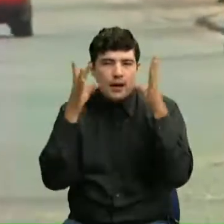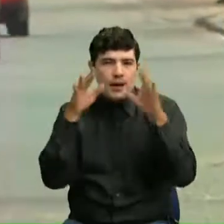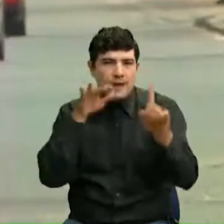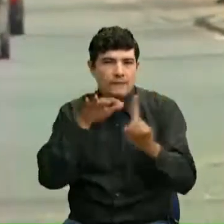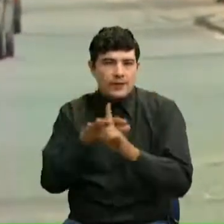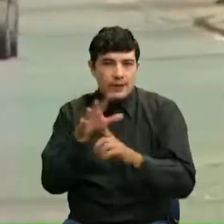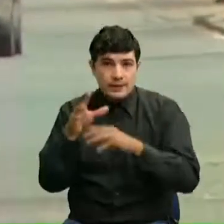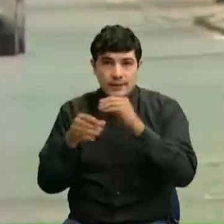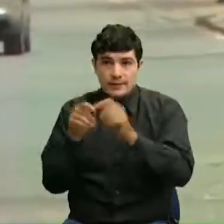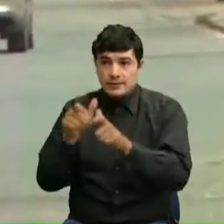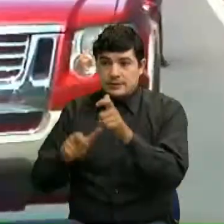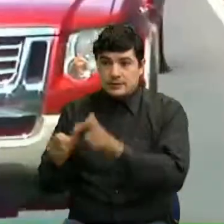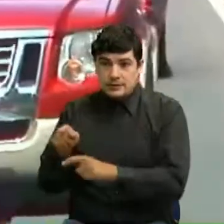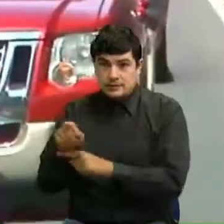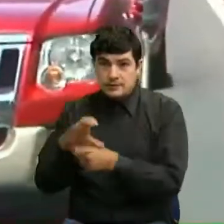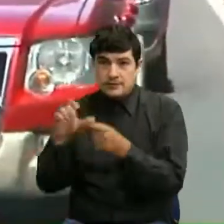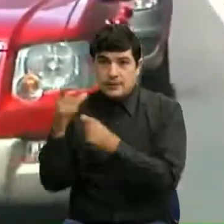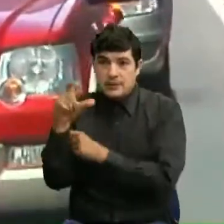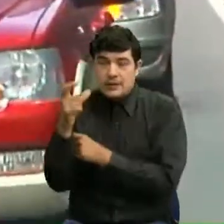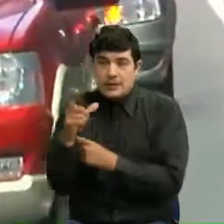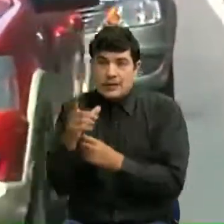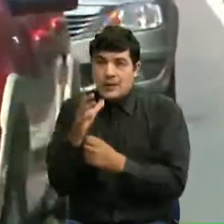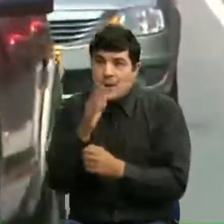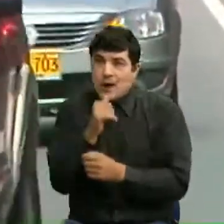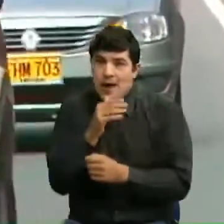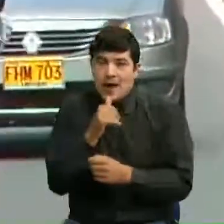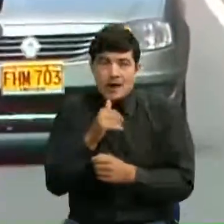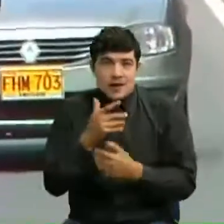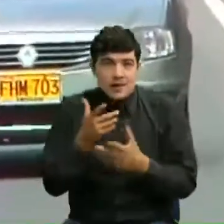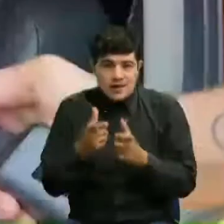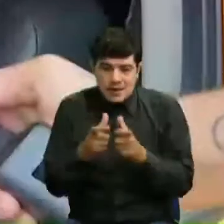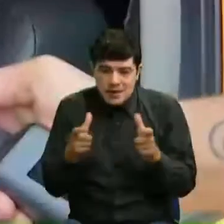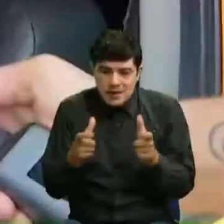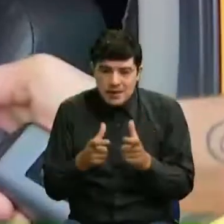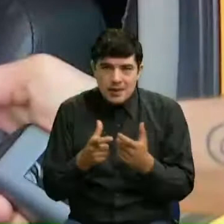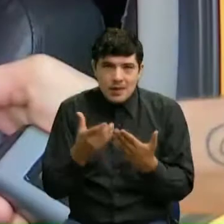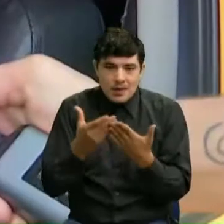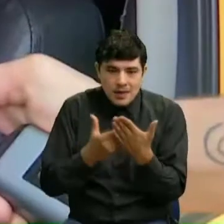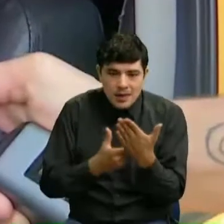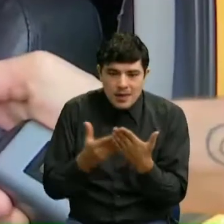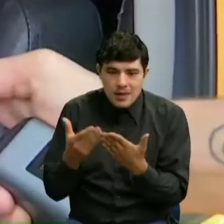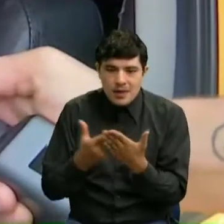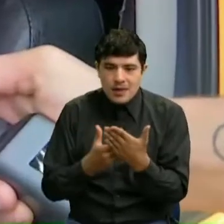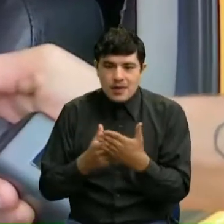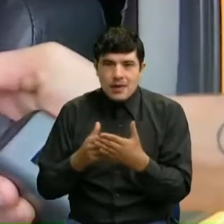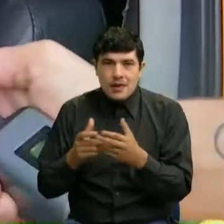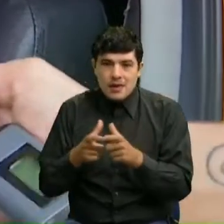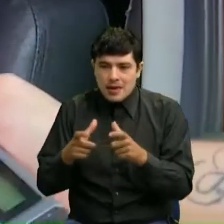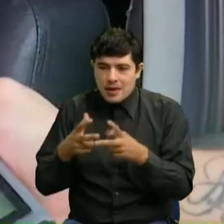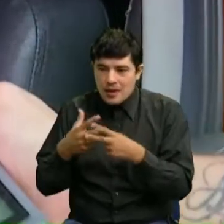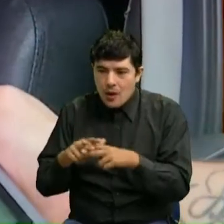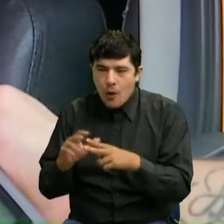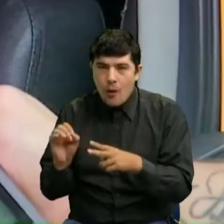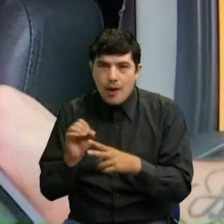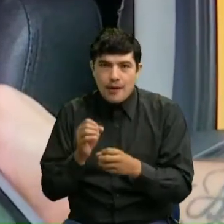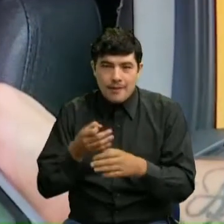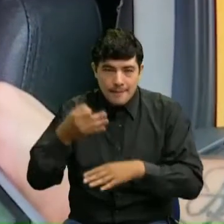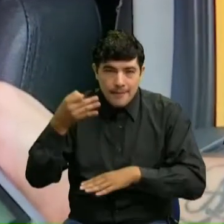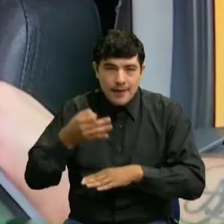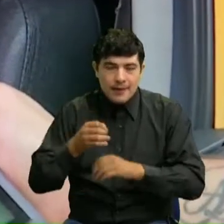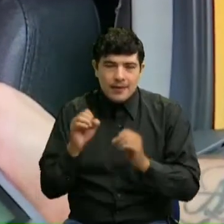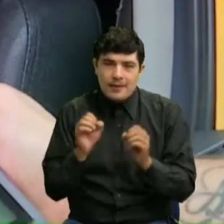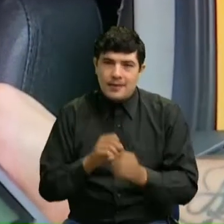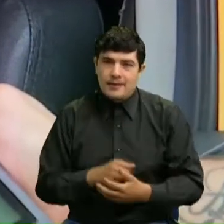los conductores en la ciudad no tienen sus documentos al día. La verdad no sabría decirles si es que hacen falta más